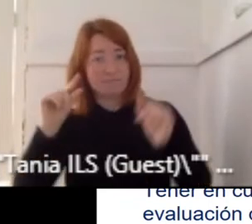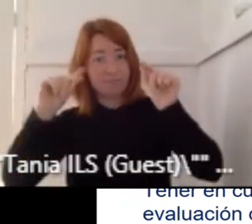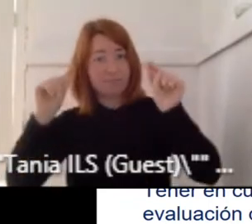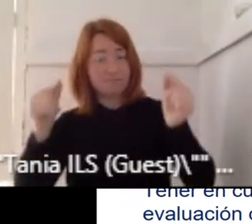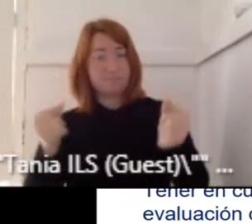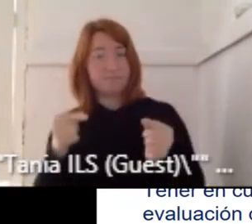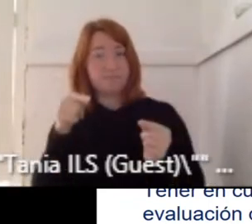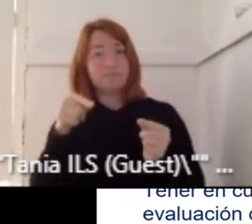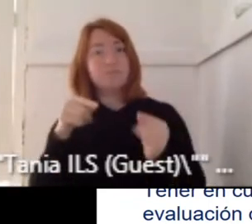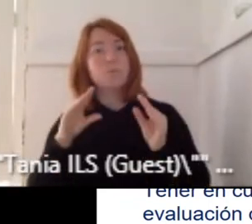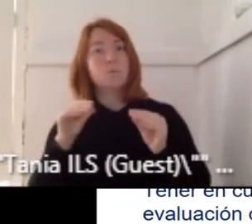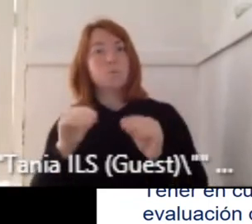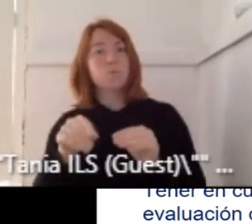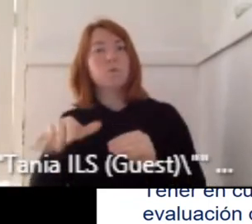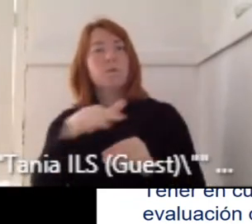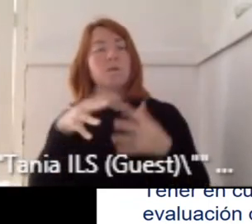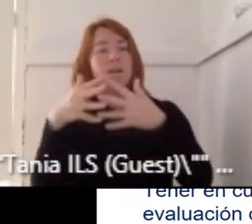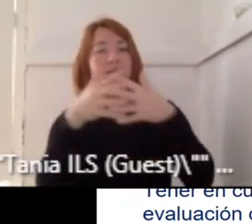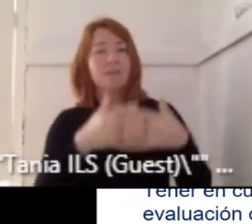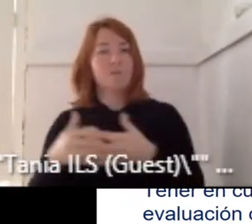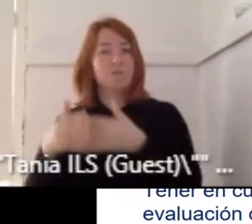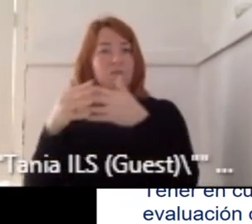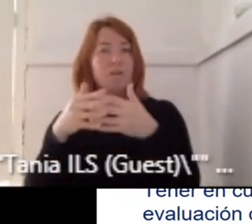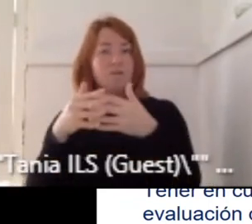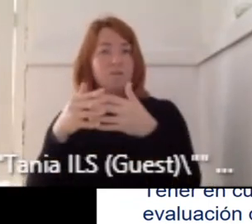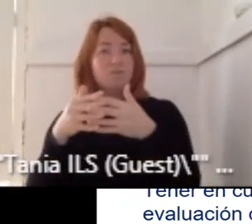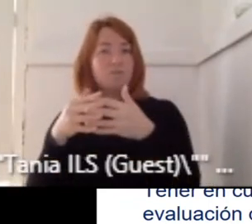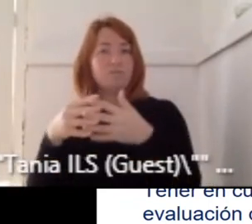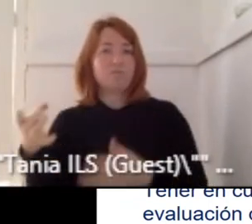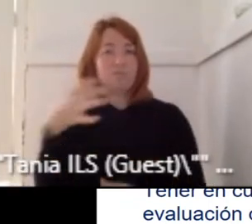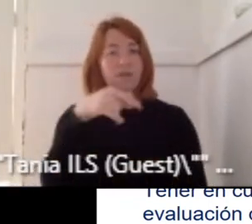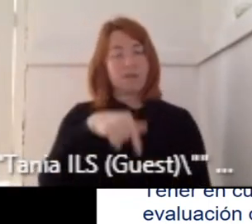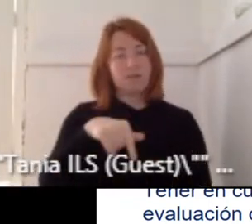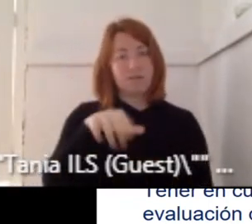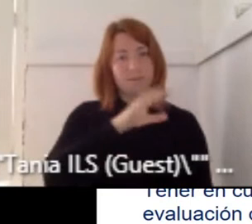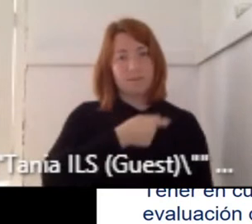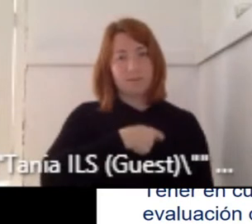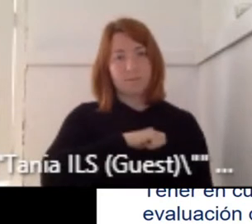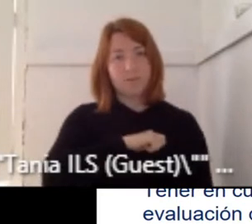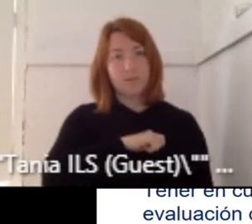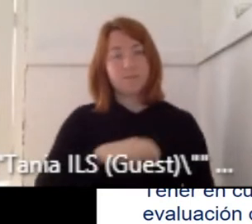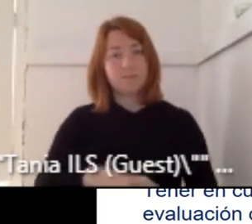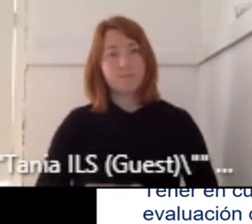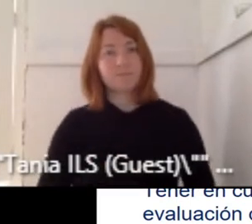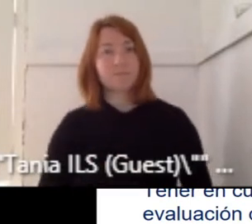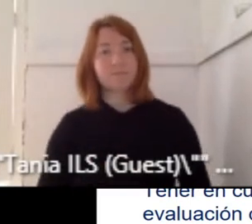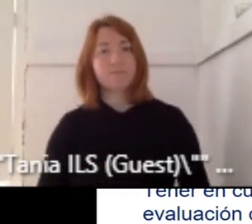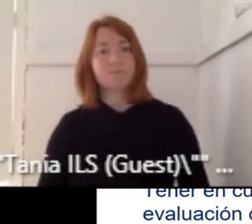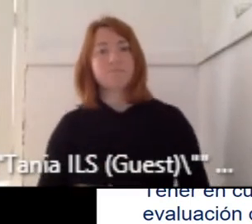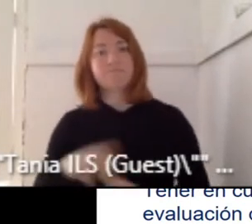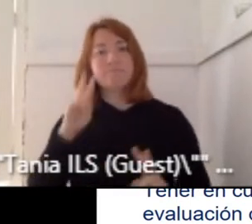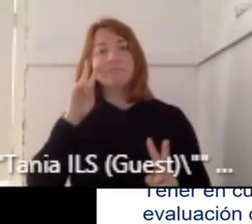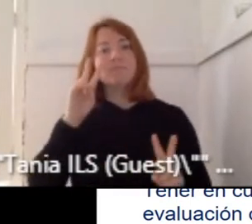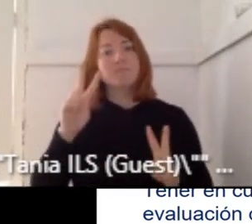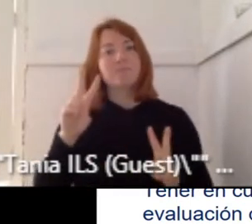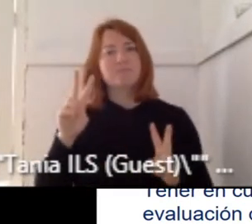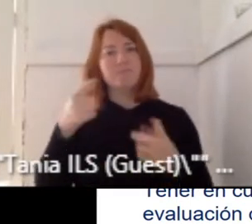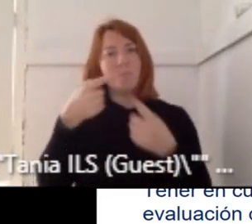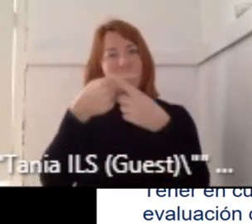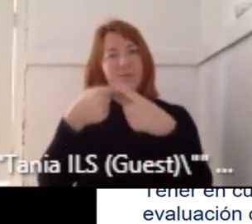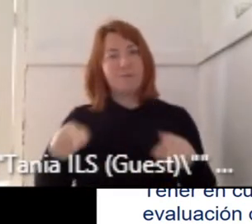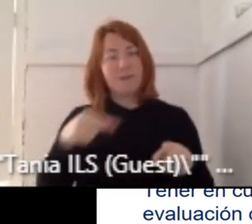utiliza mucho en los Estados Unidos, no tanto aquí, y en el que se ha observado que hay un gap de género, o sea,